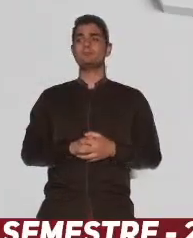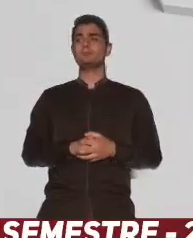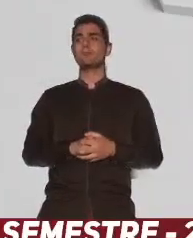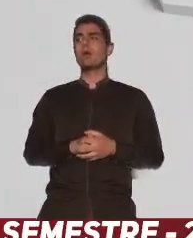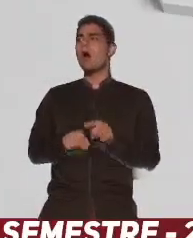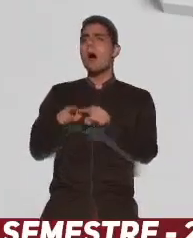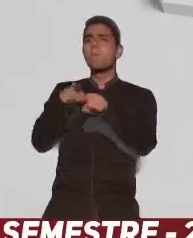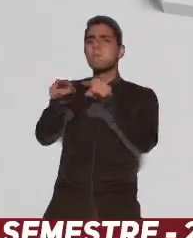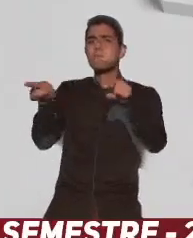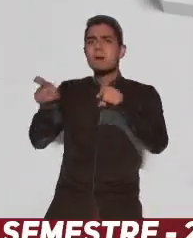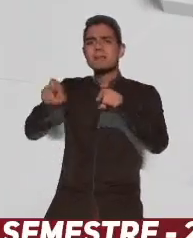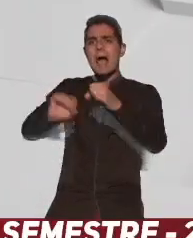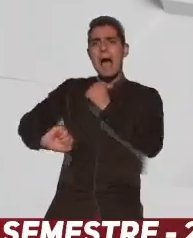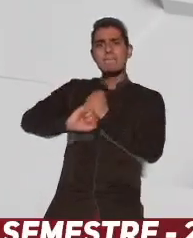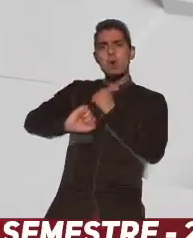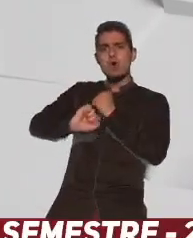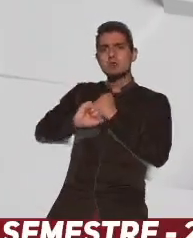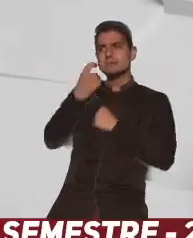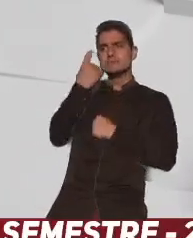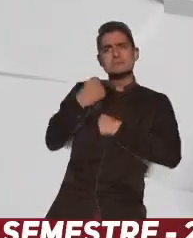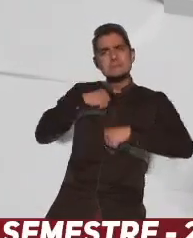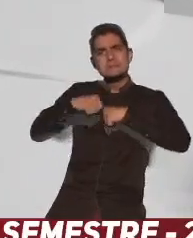de